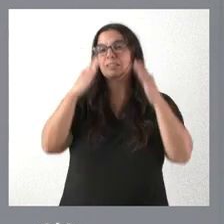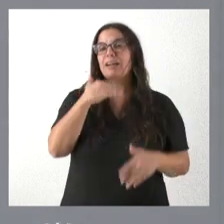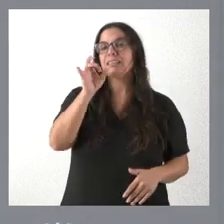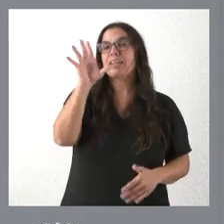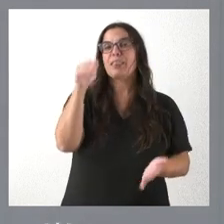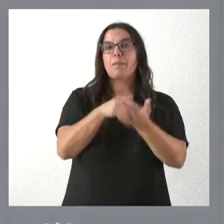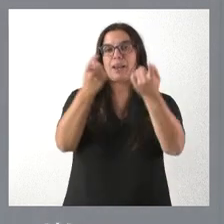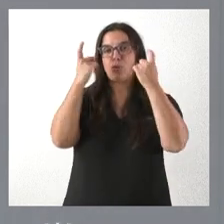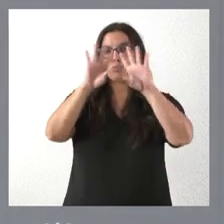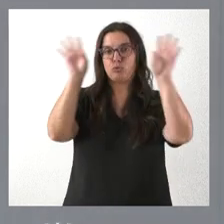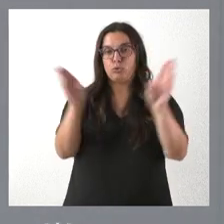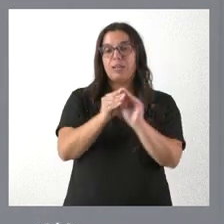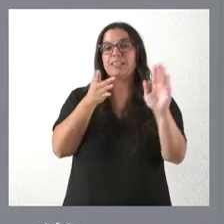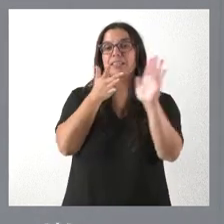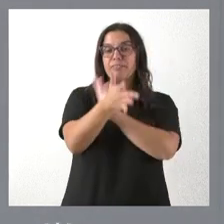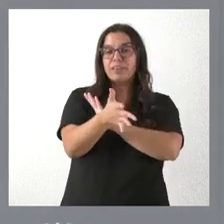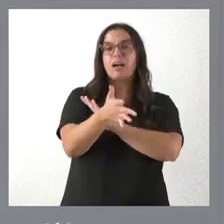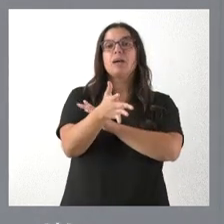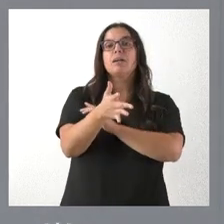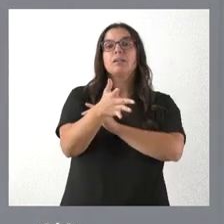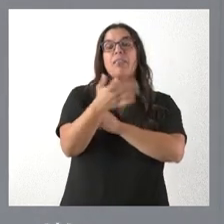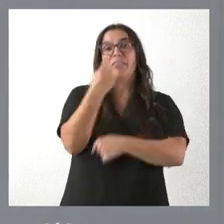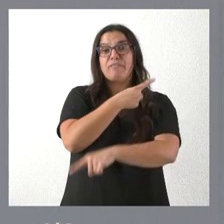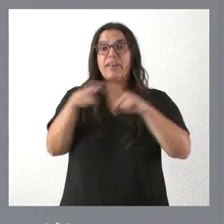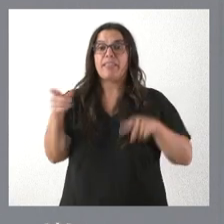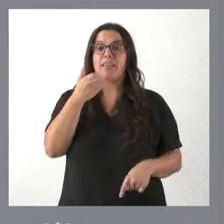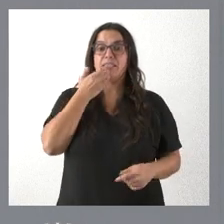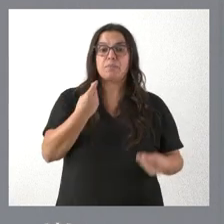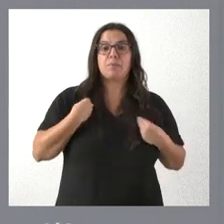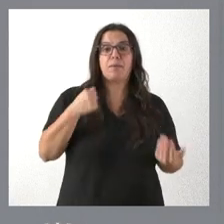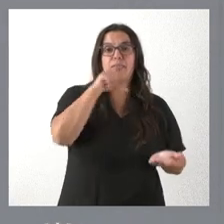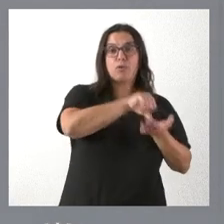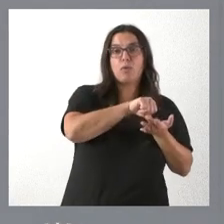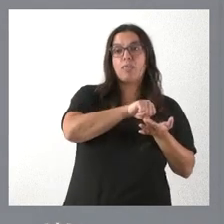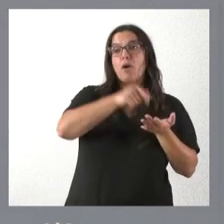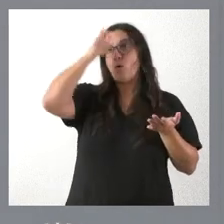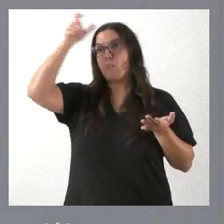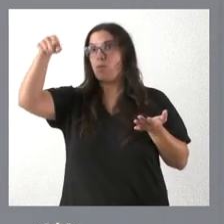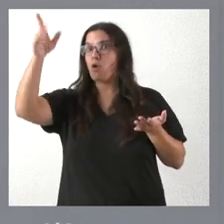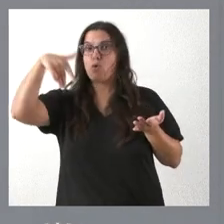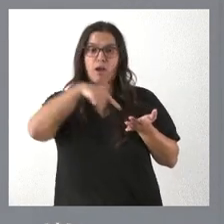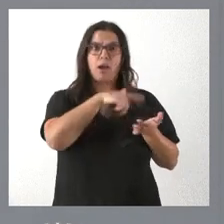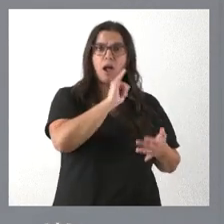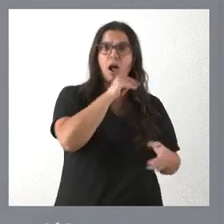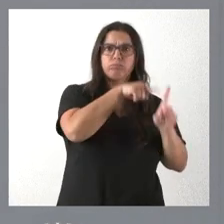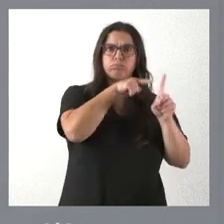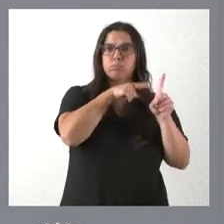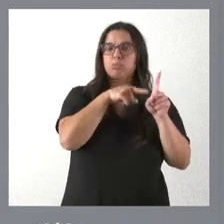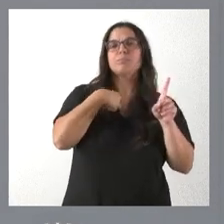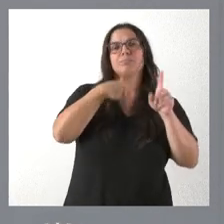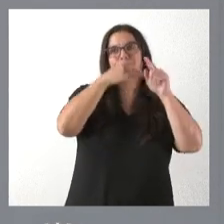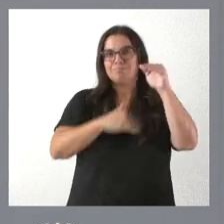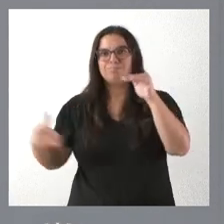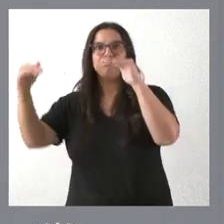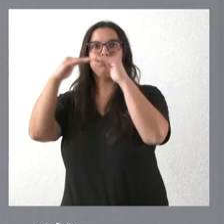alumnos en total con esto se reduce la brecha que pudiera el ámbito rural y urbano y se favorece por tanto que todo el mundo en Castilla y